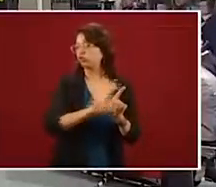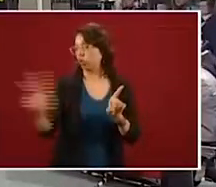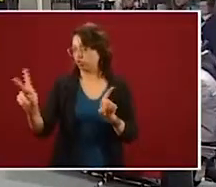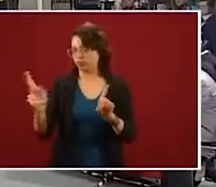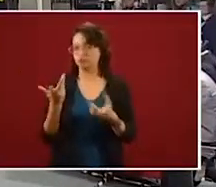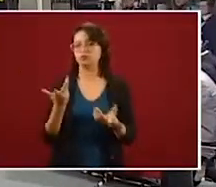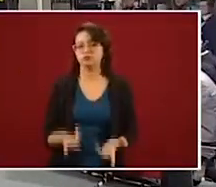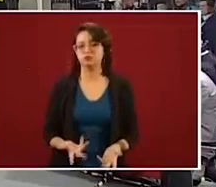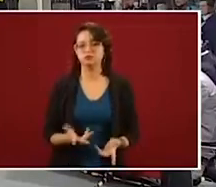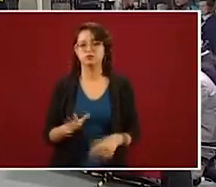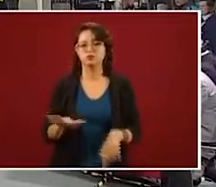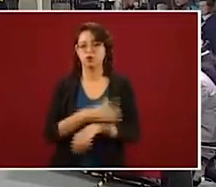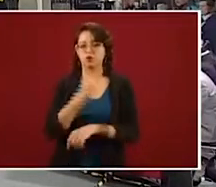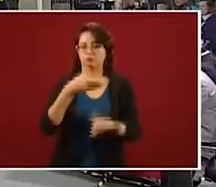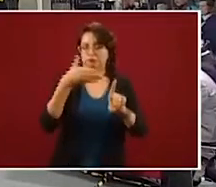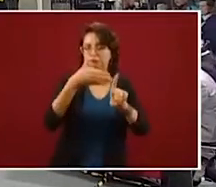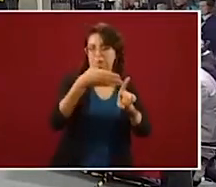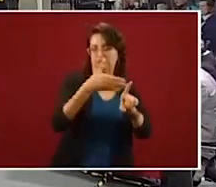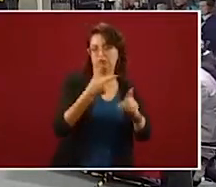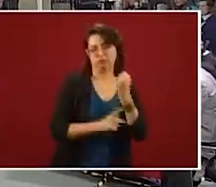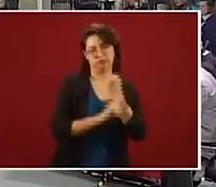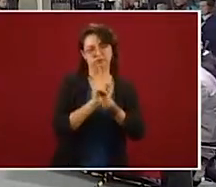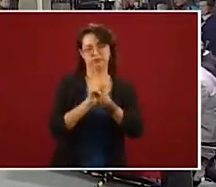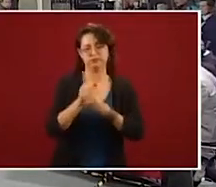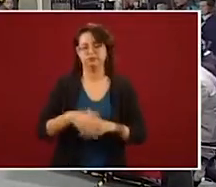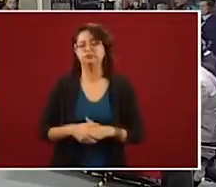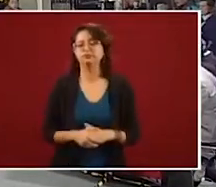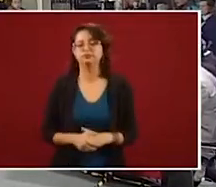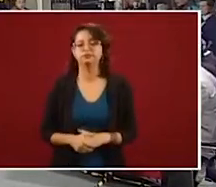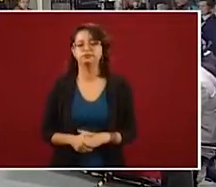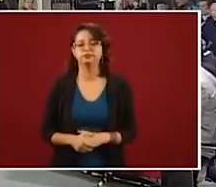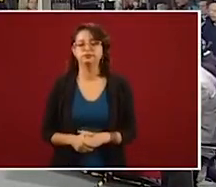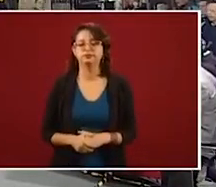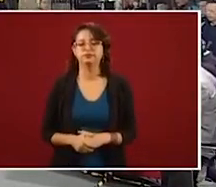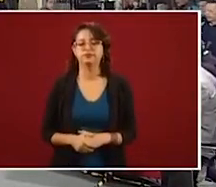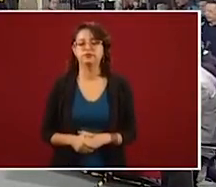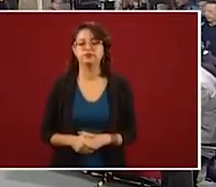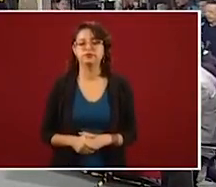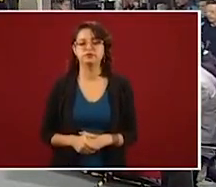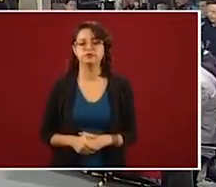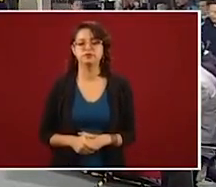eso también trae Sí. Gracias. Kiribilla.